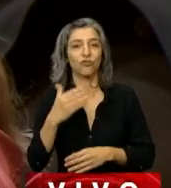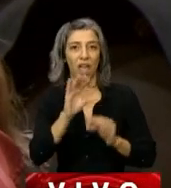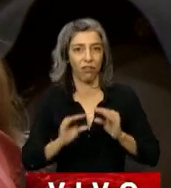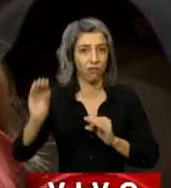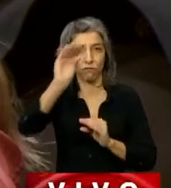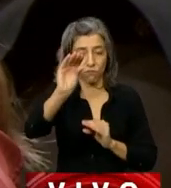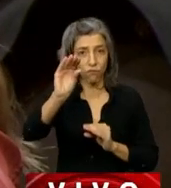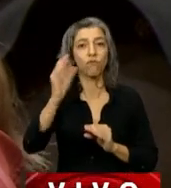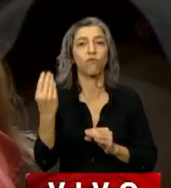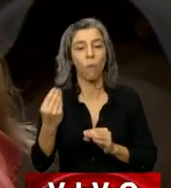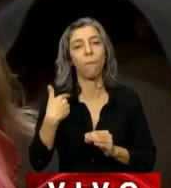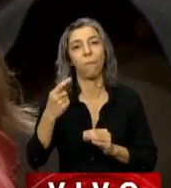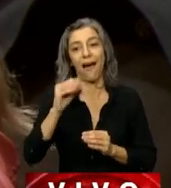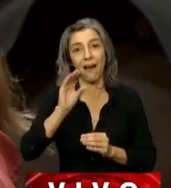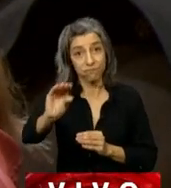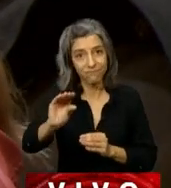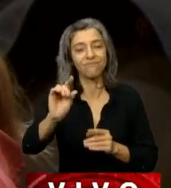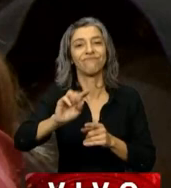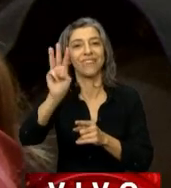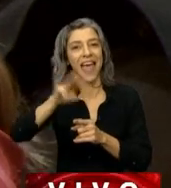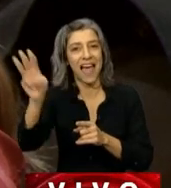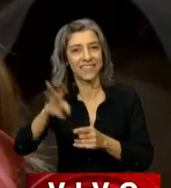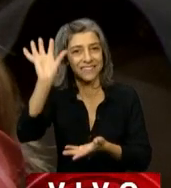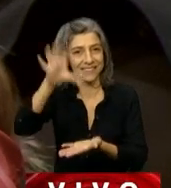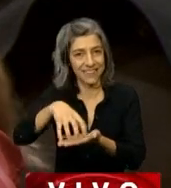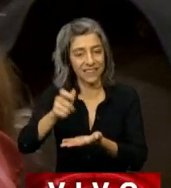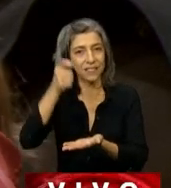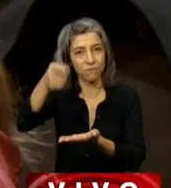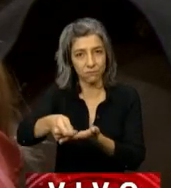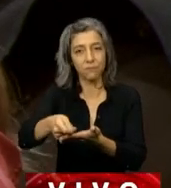coparticipación para el financiamiento de ANSES y del